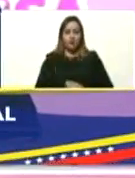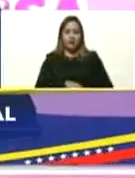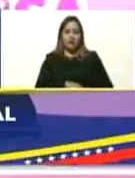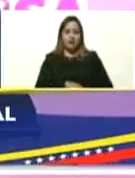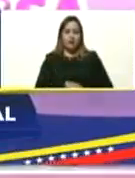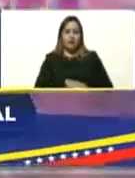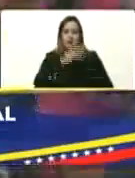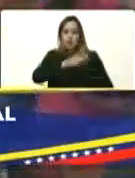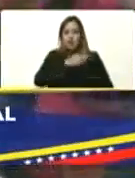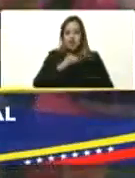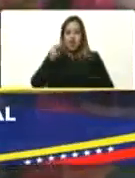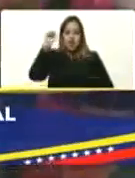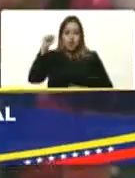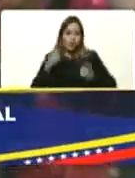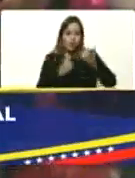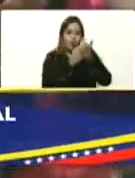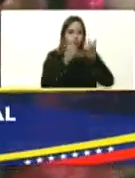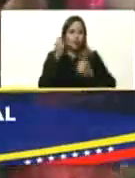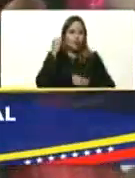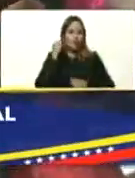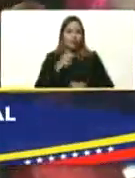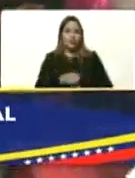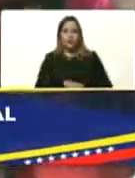del socialismo feminista.